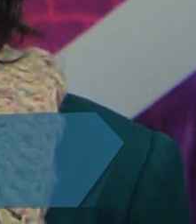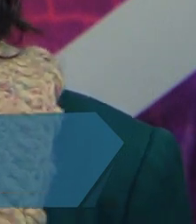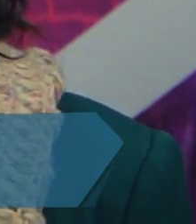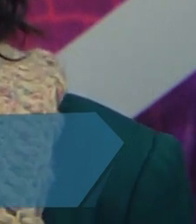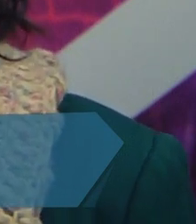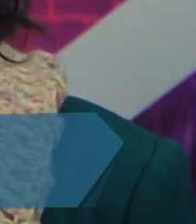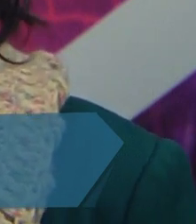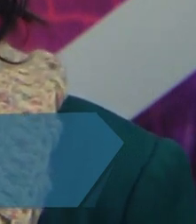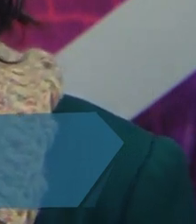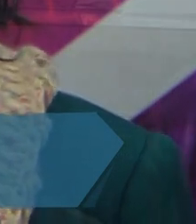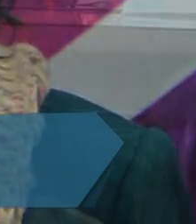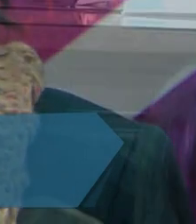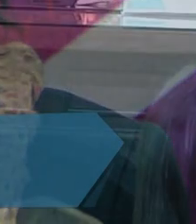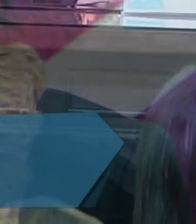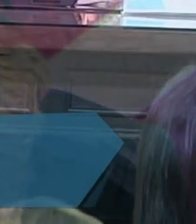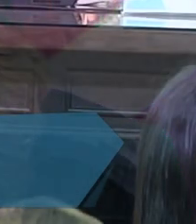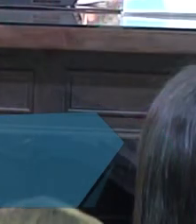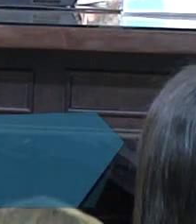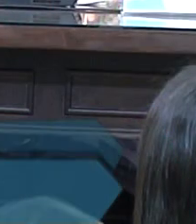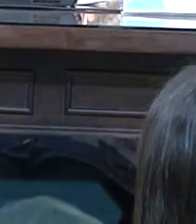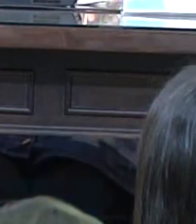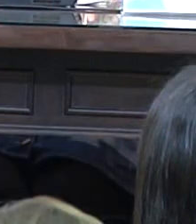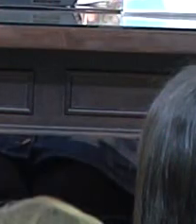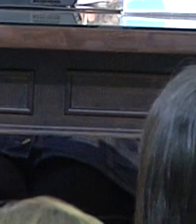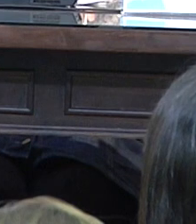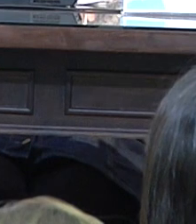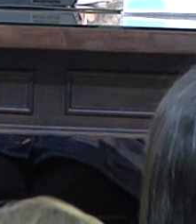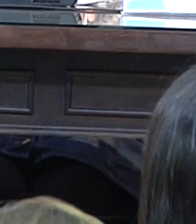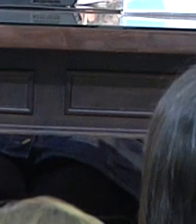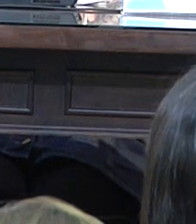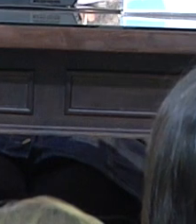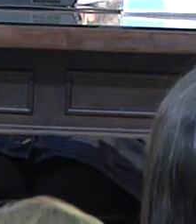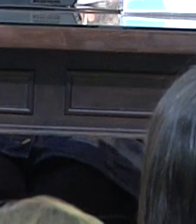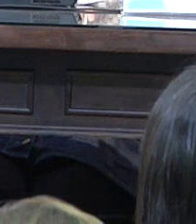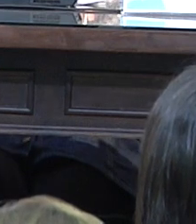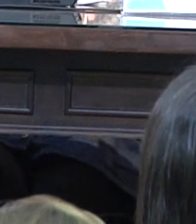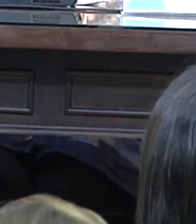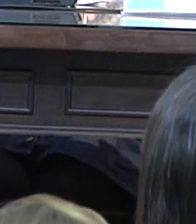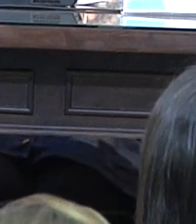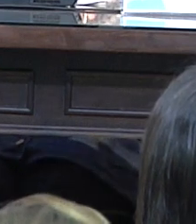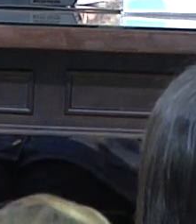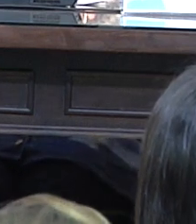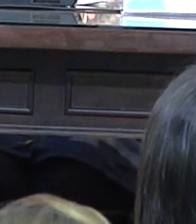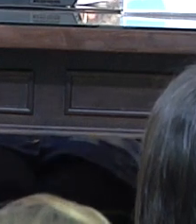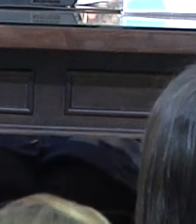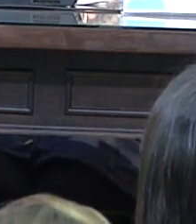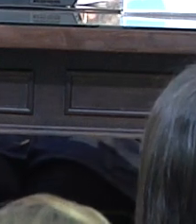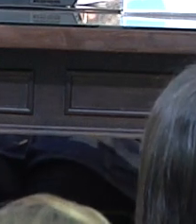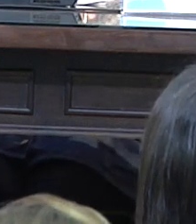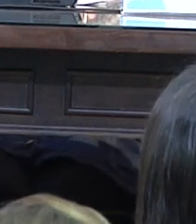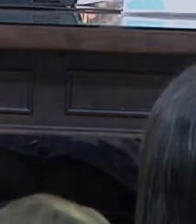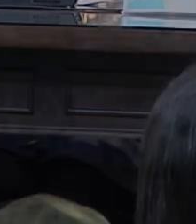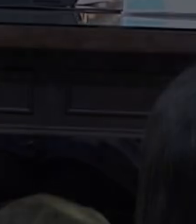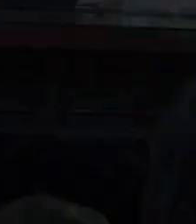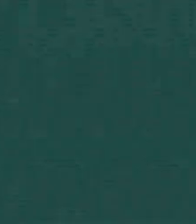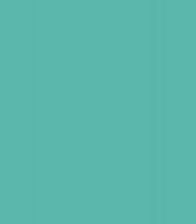esa carga de valor negativo que tenemos las mujeres se remedie, ¿no? Se